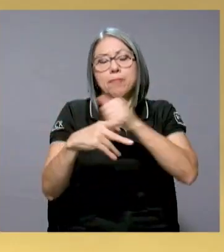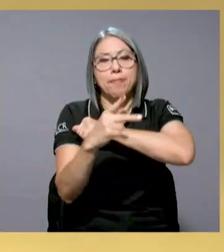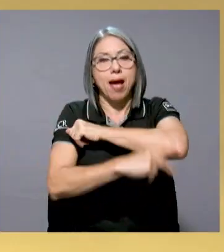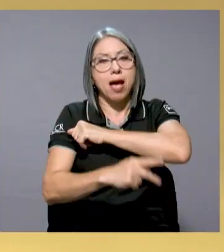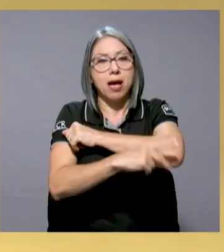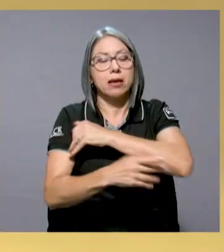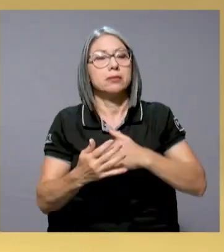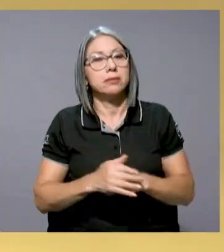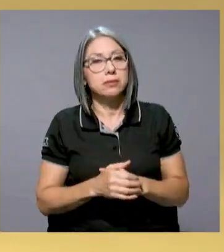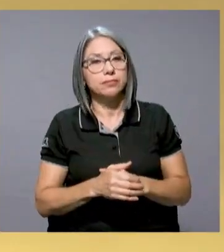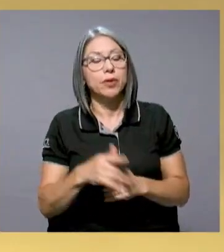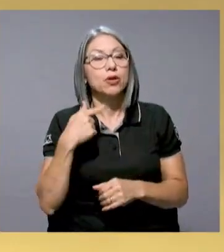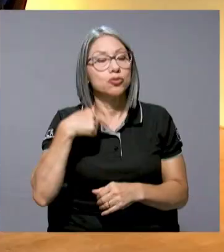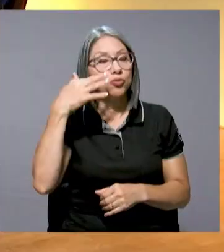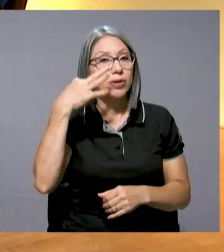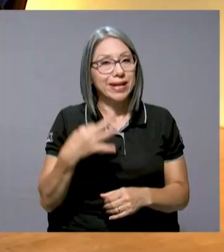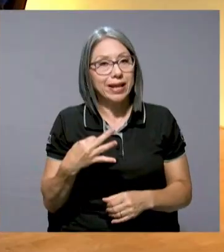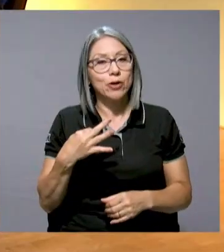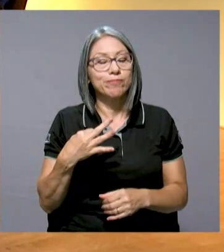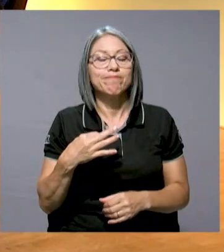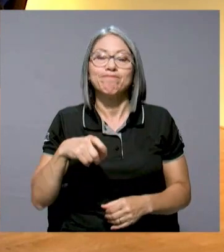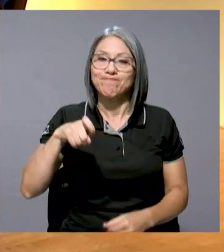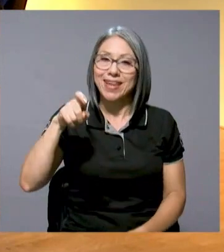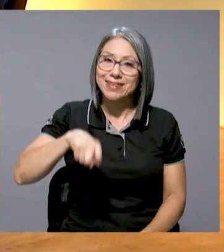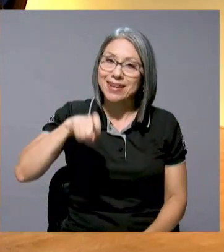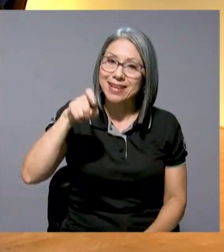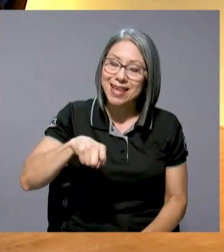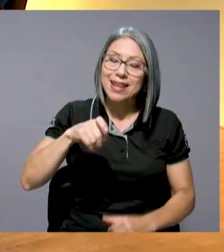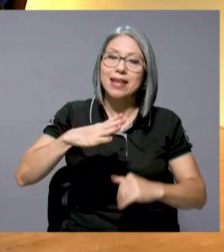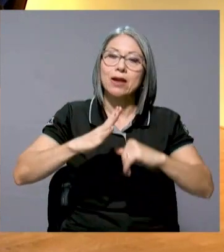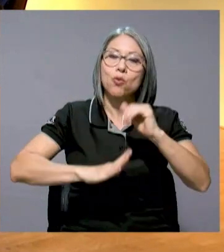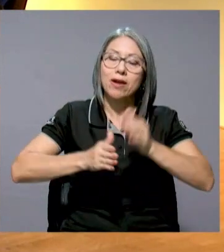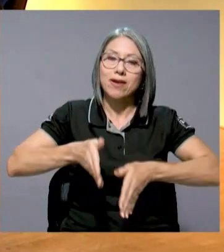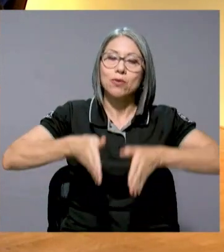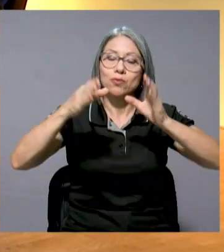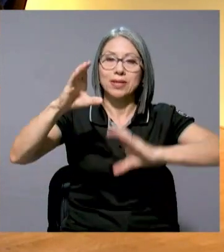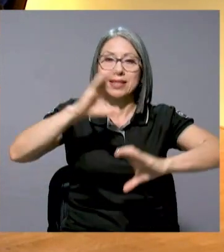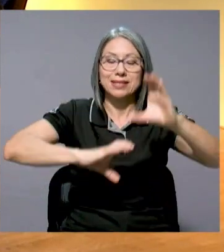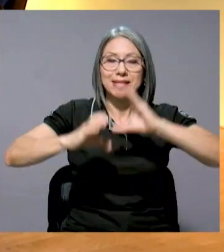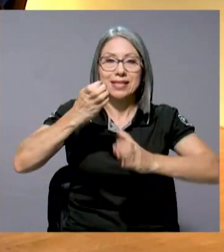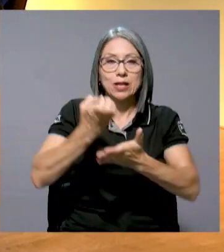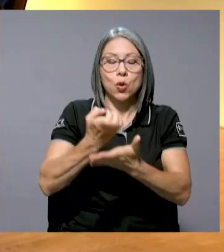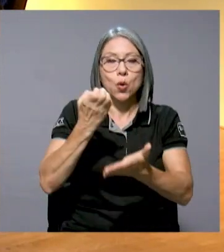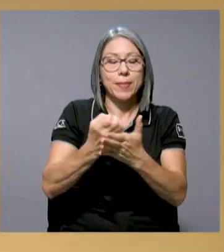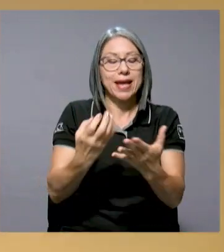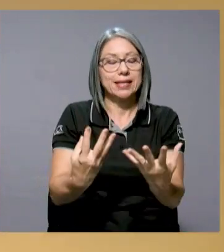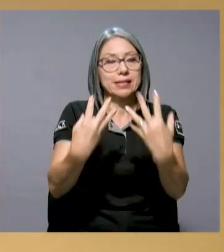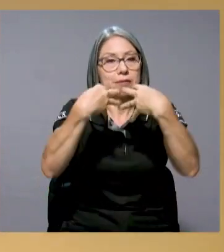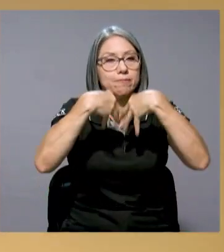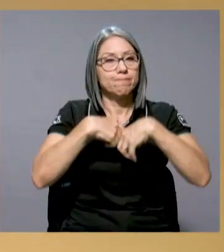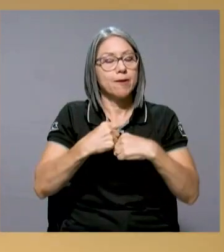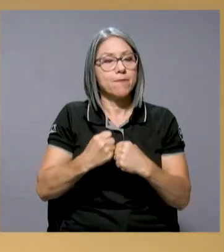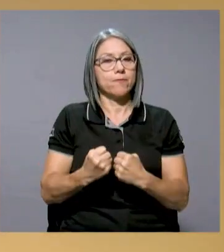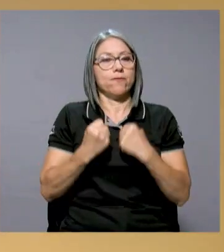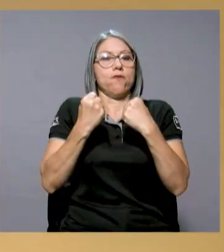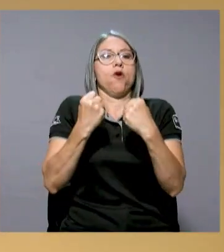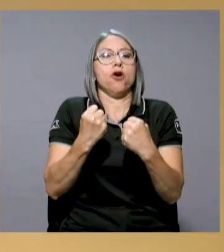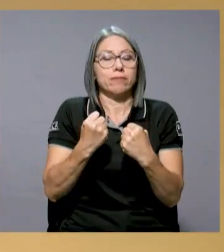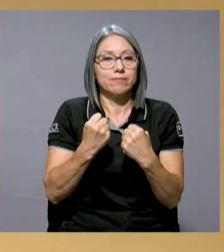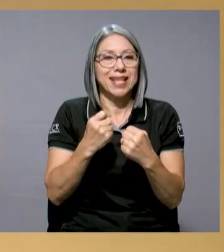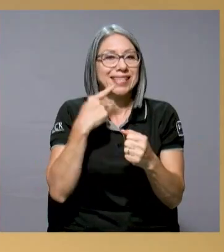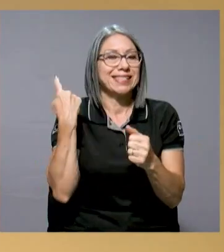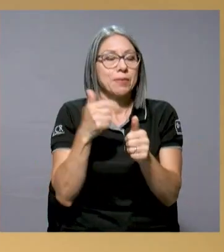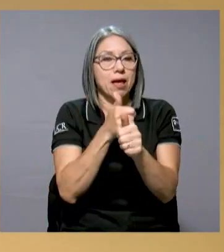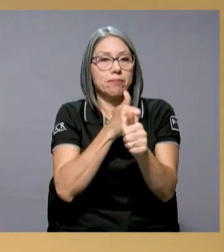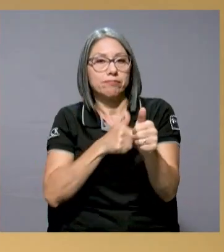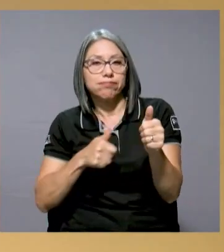creo que definitivamente requieren de una facultad de ciencias económicas fortalecida, a la vanguardia